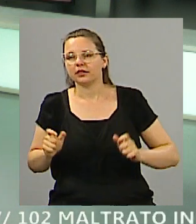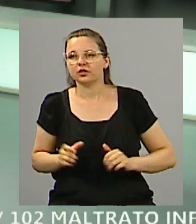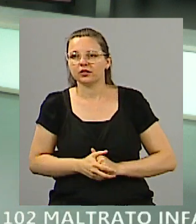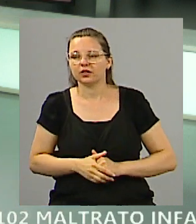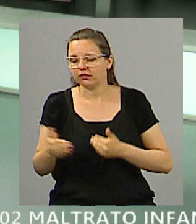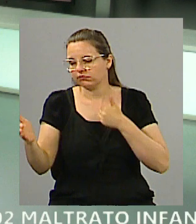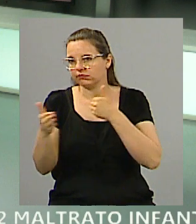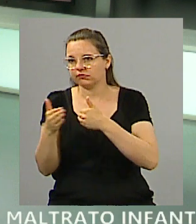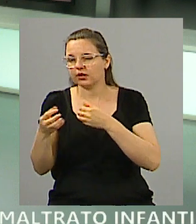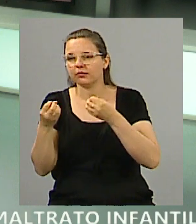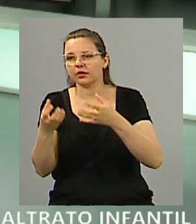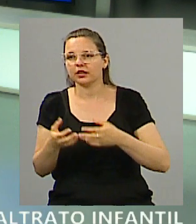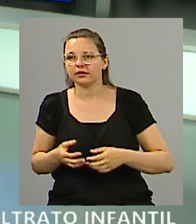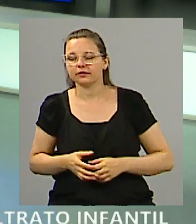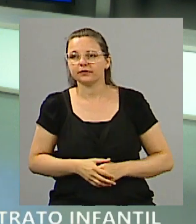adolescencia para